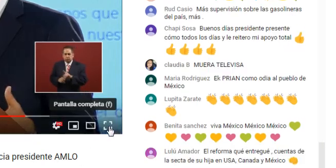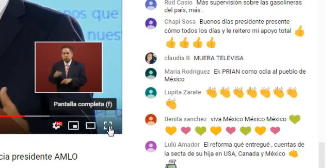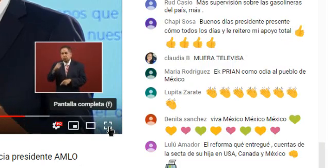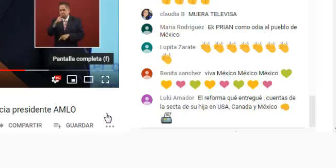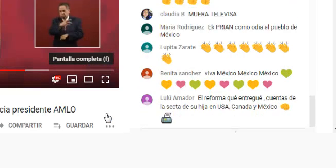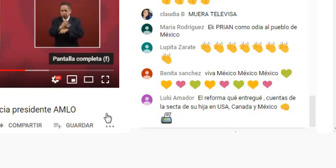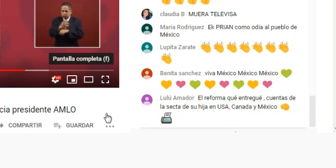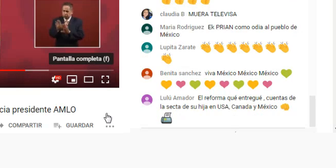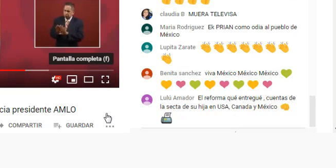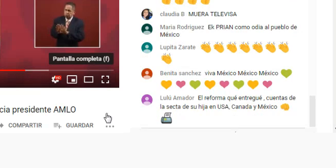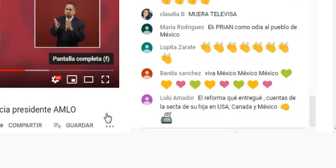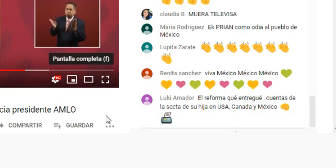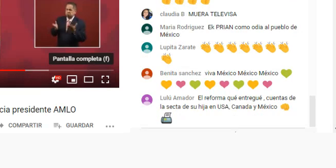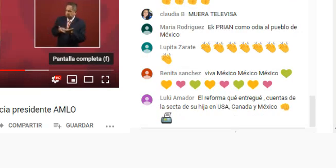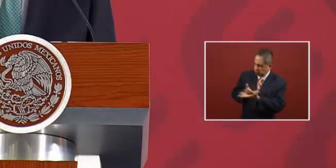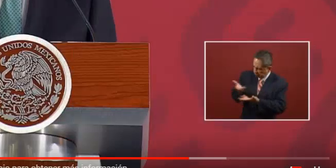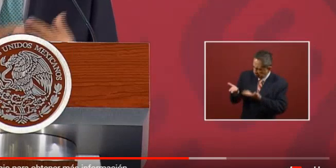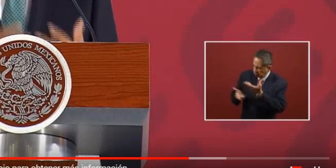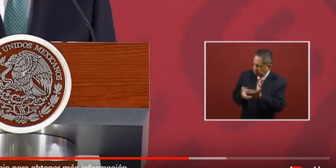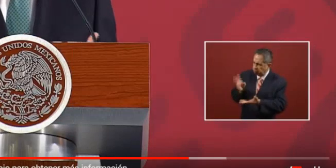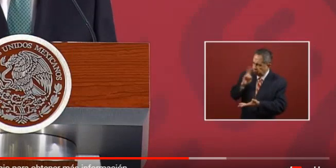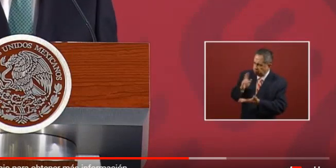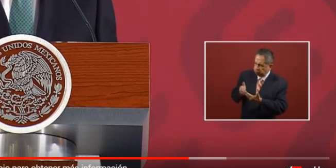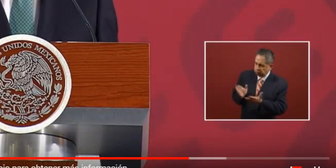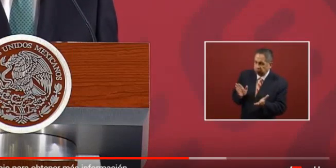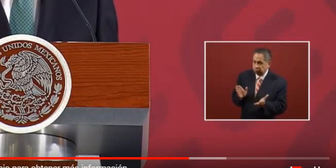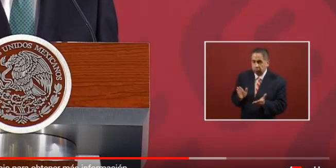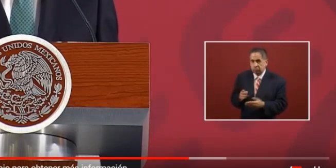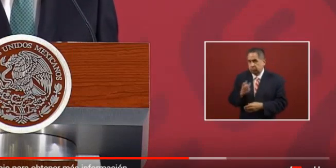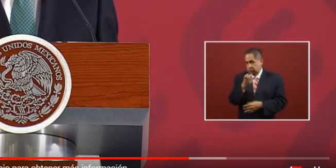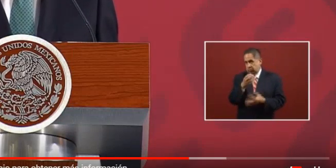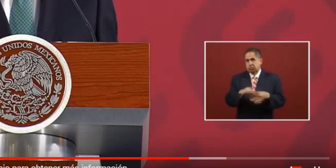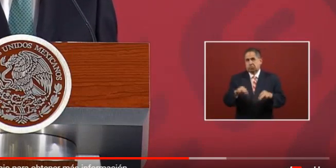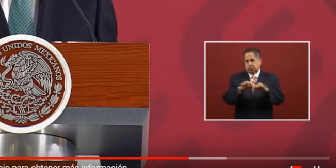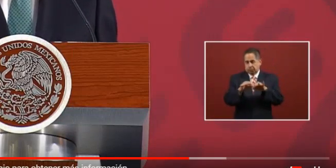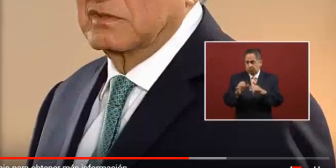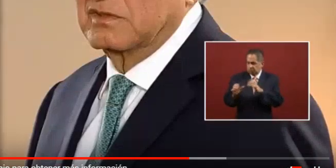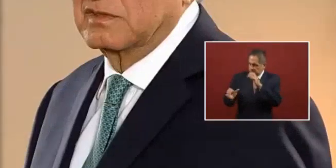Con ustedes, que es muy importante